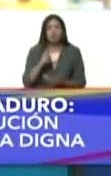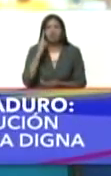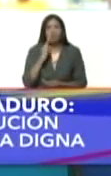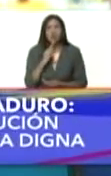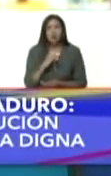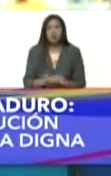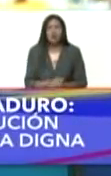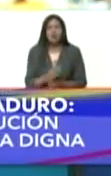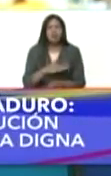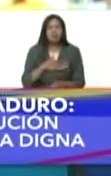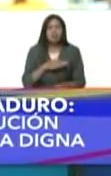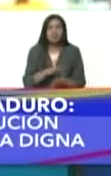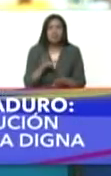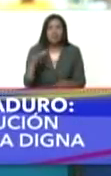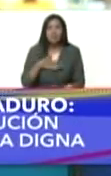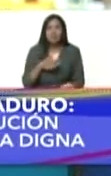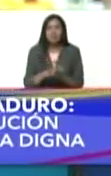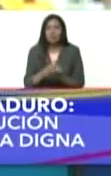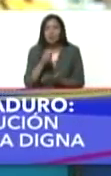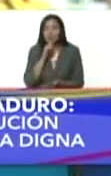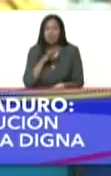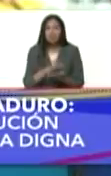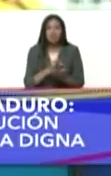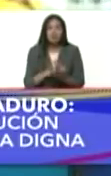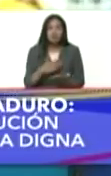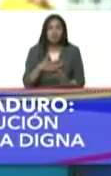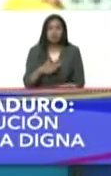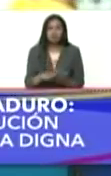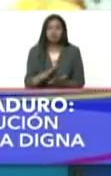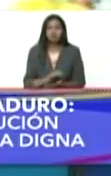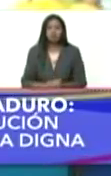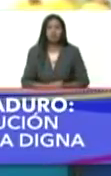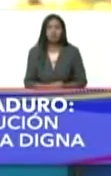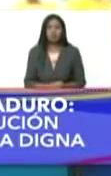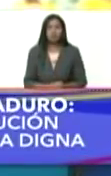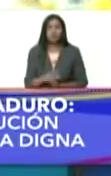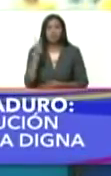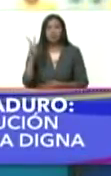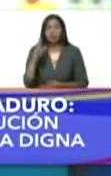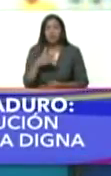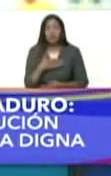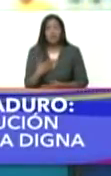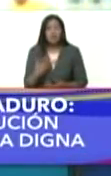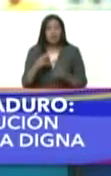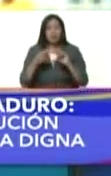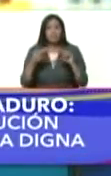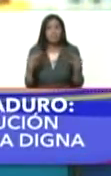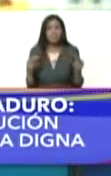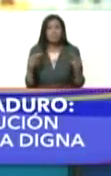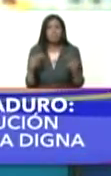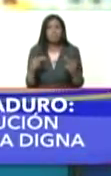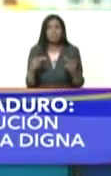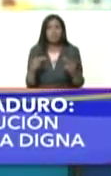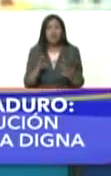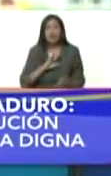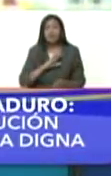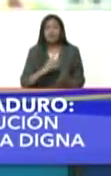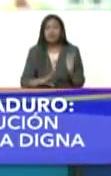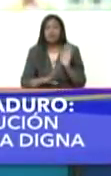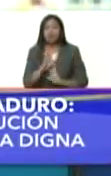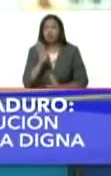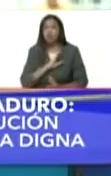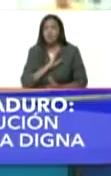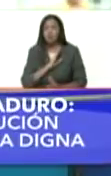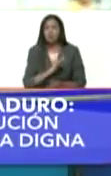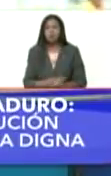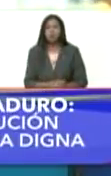Dejen quieto a quien quieto está. Venezuela quiere paz para su desarrollo. Y